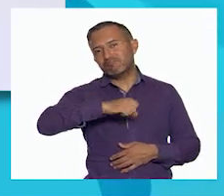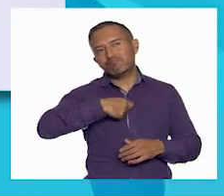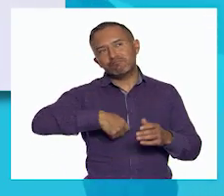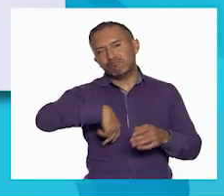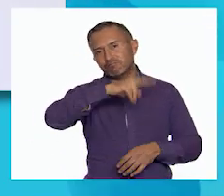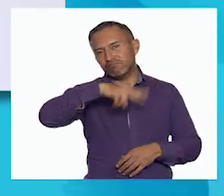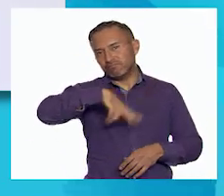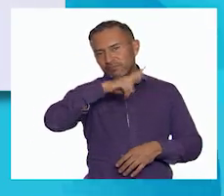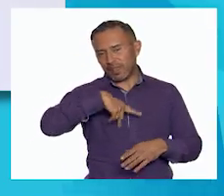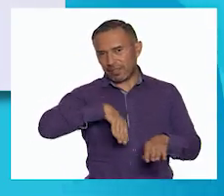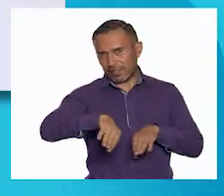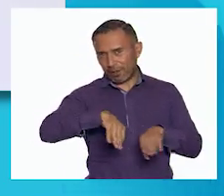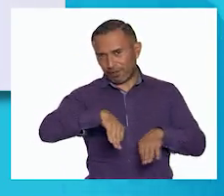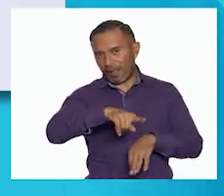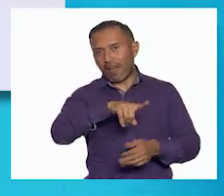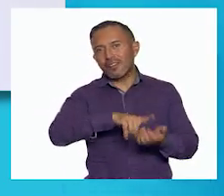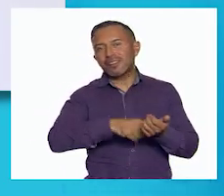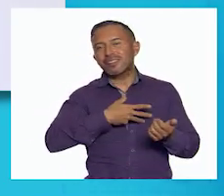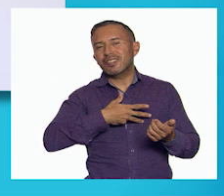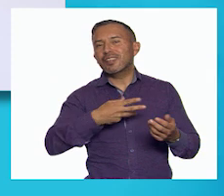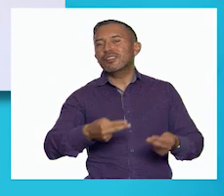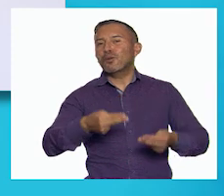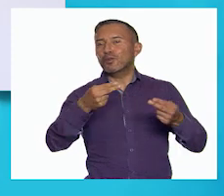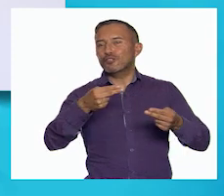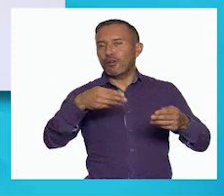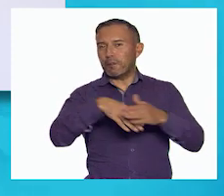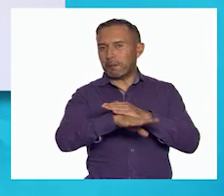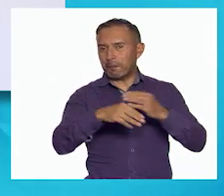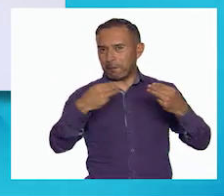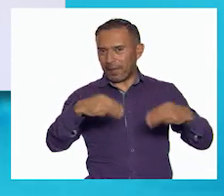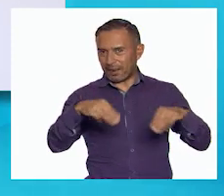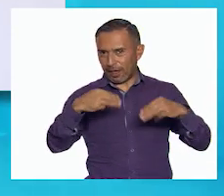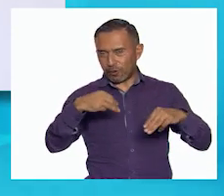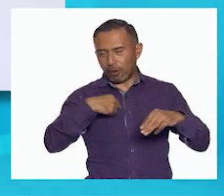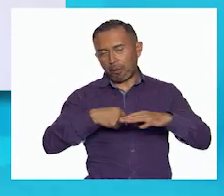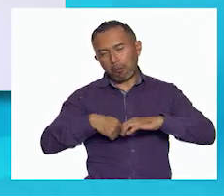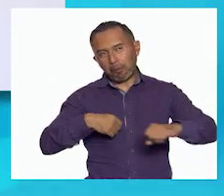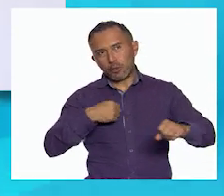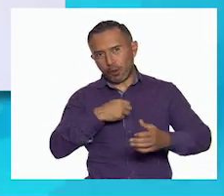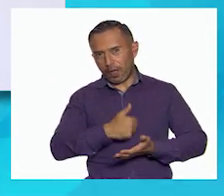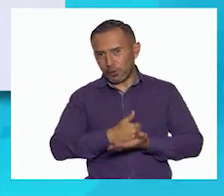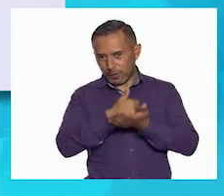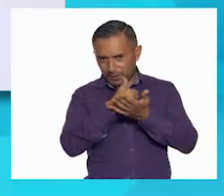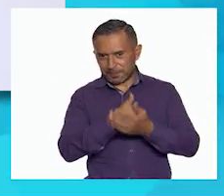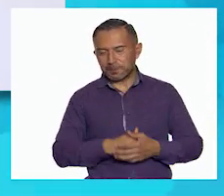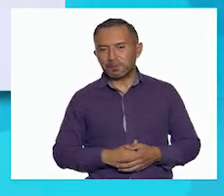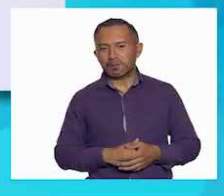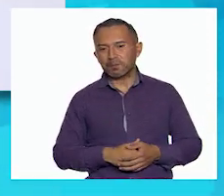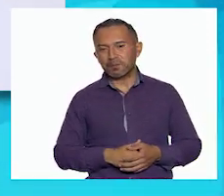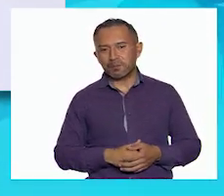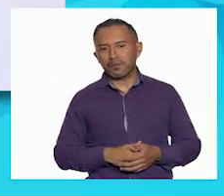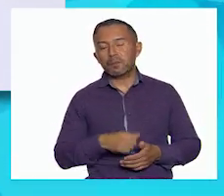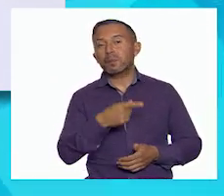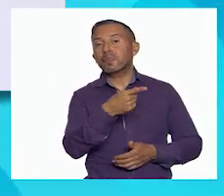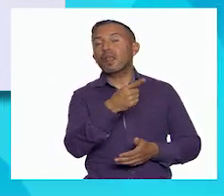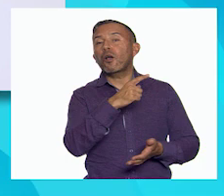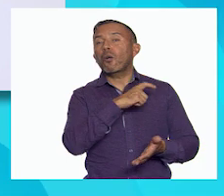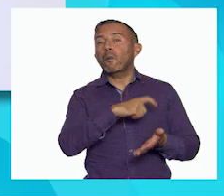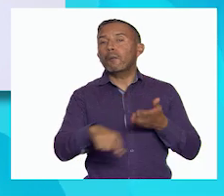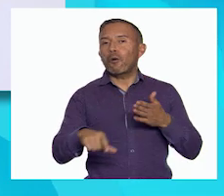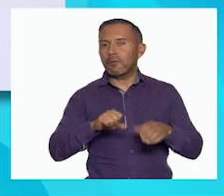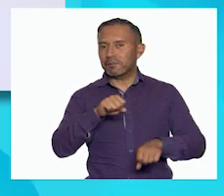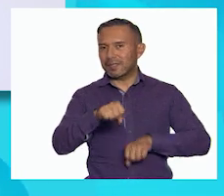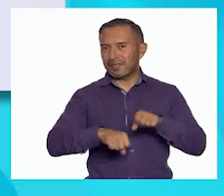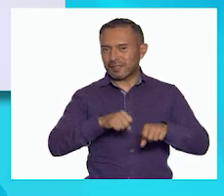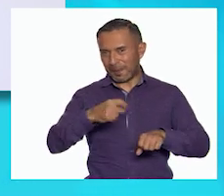Él tenía un local en un mercado y me llevaba para ayudarle. Y entonces nos compró una bicicleta para